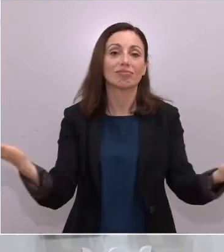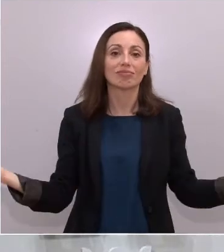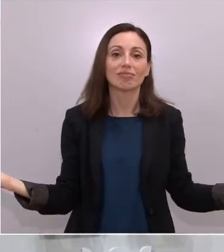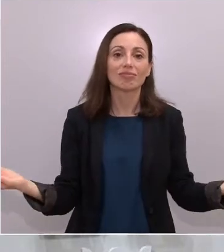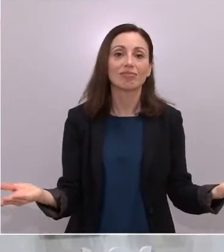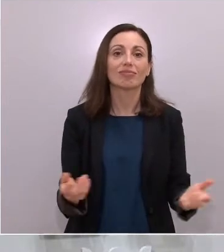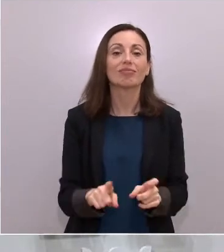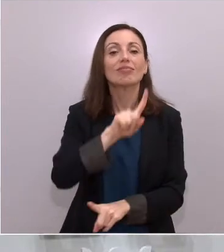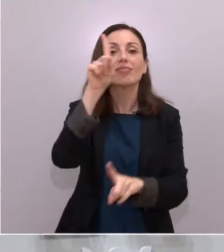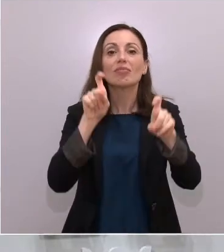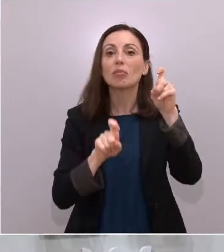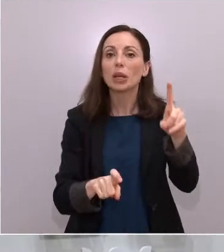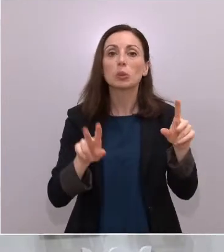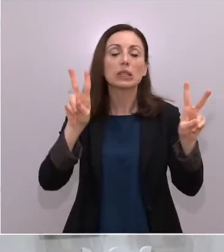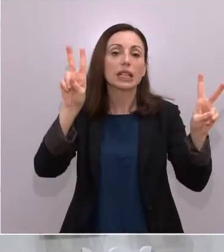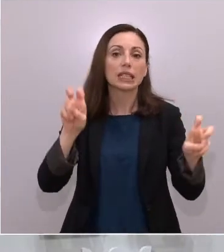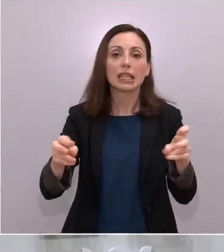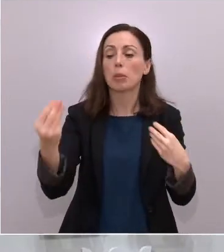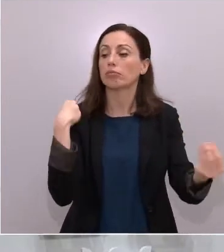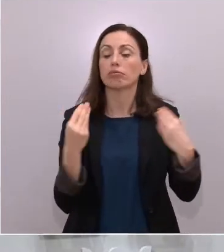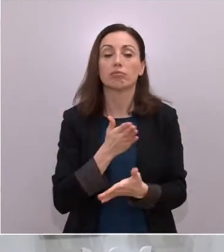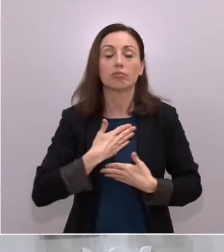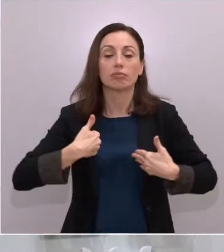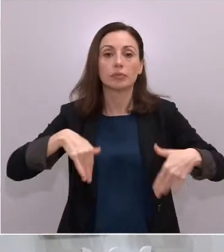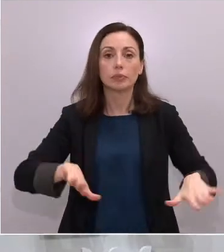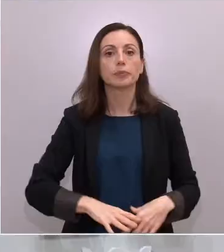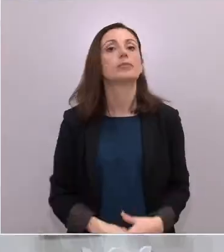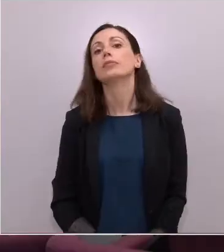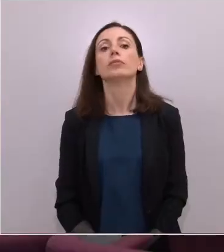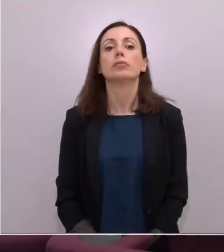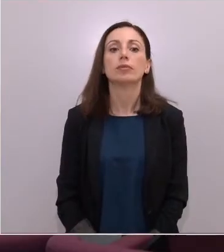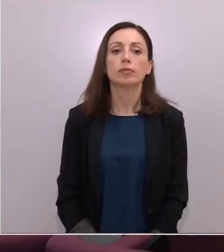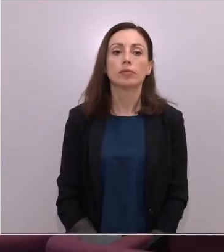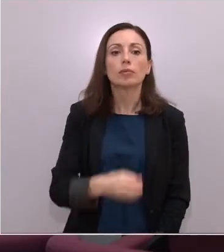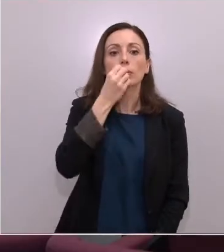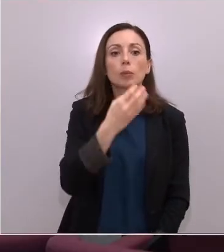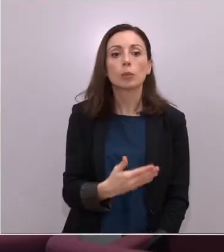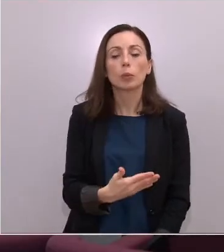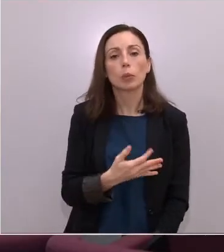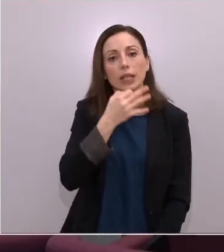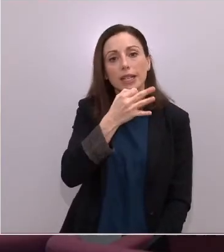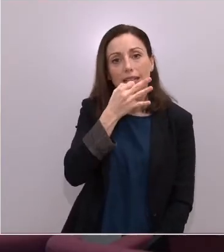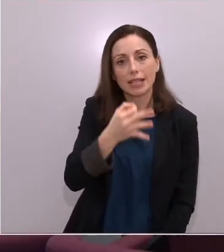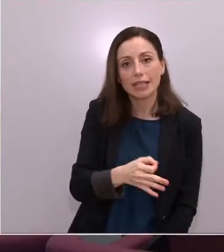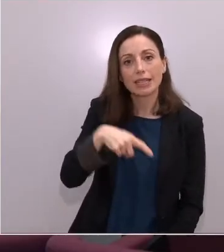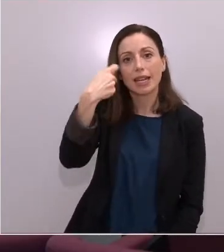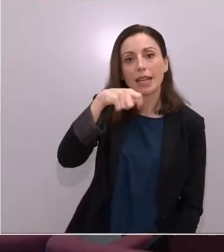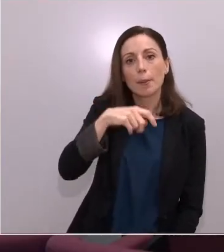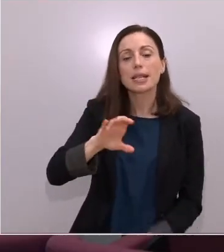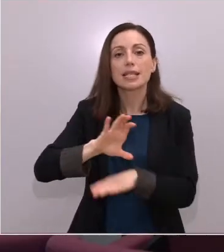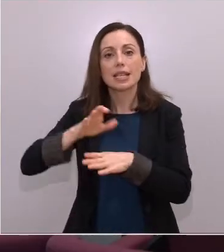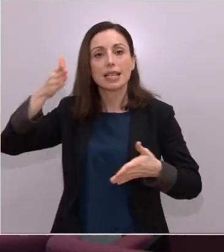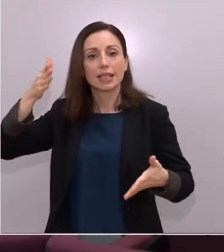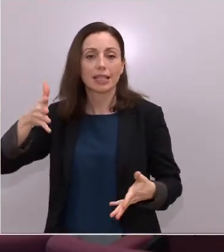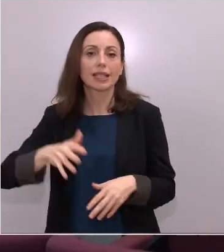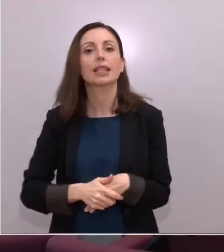cuantas preguntas y cuestiones quieran que les resolvamos. Sí, buenas tardes, presidente. Buenas tardes, consejero. Vamos a comenzar ya con